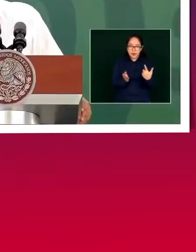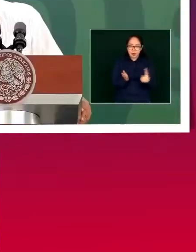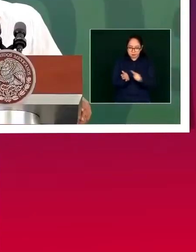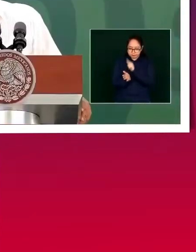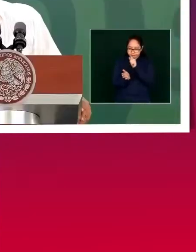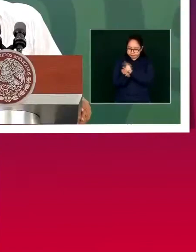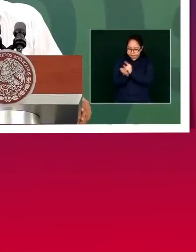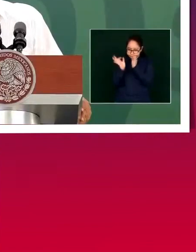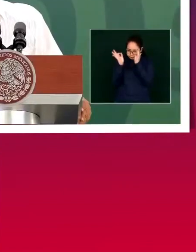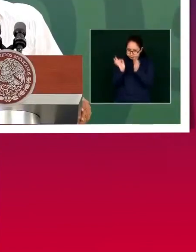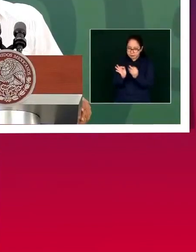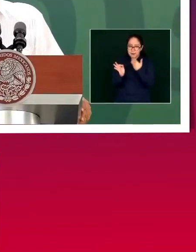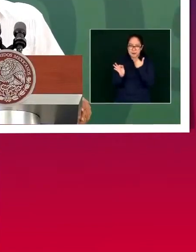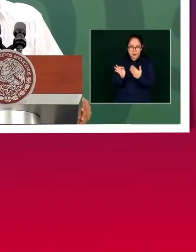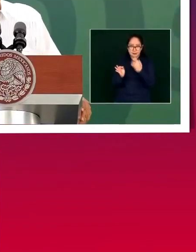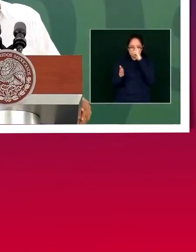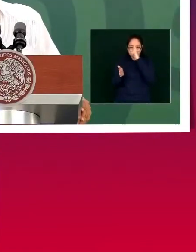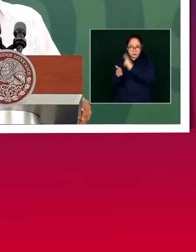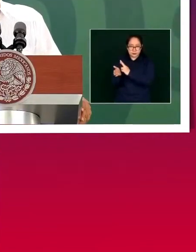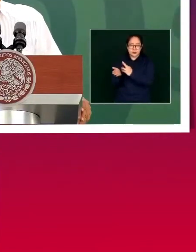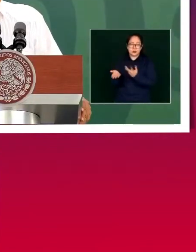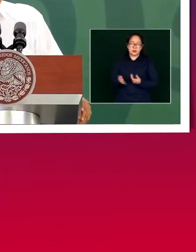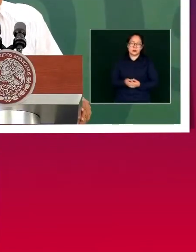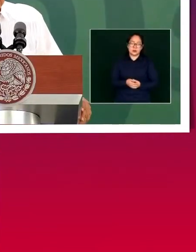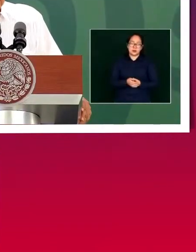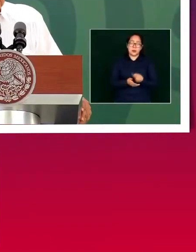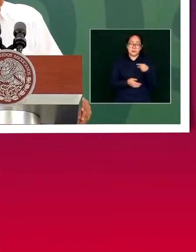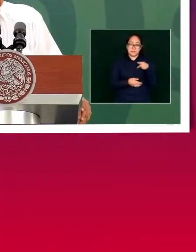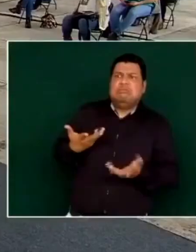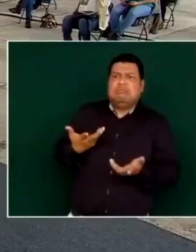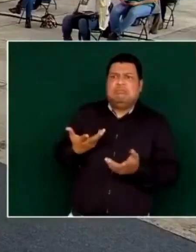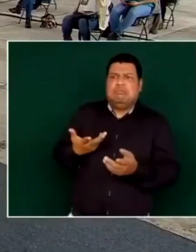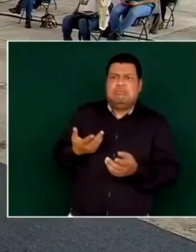a vetar la medida porque el salario de los trabajadores es sagrado.